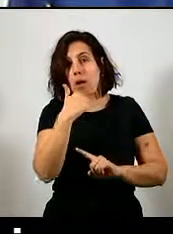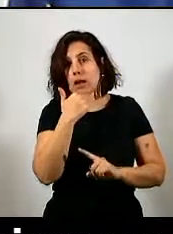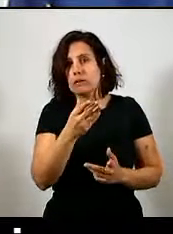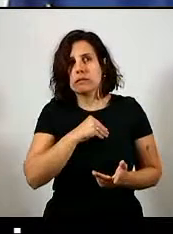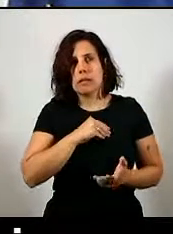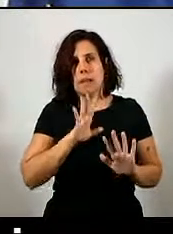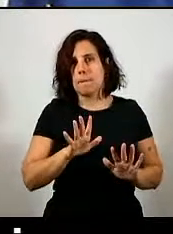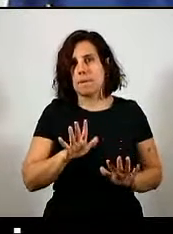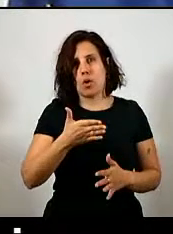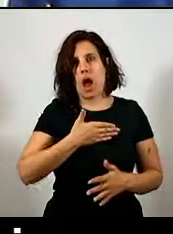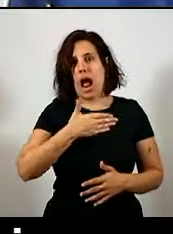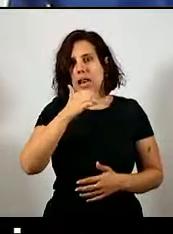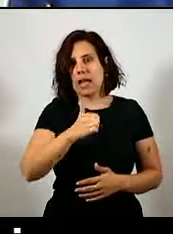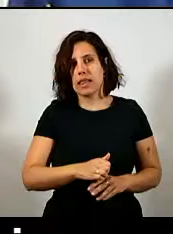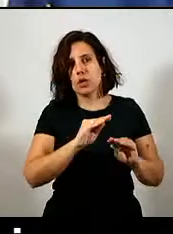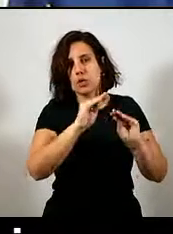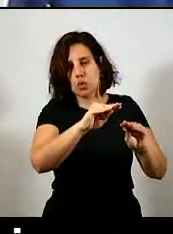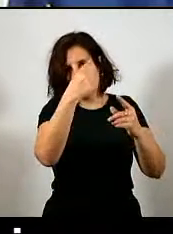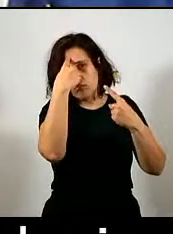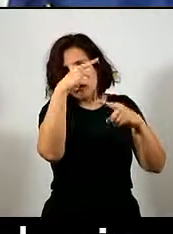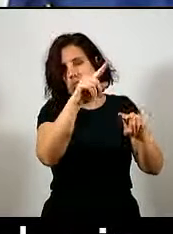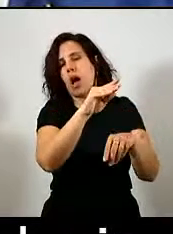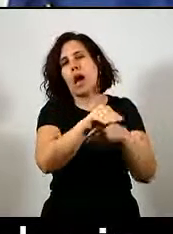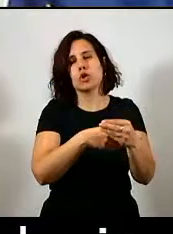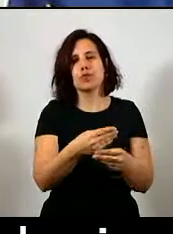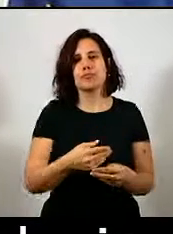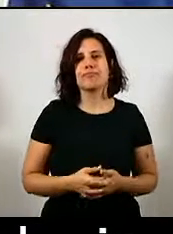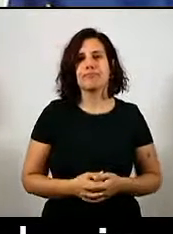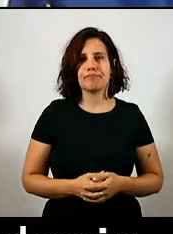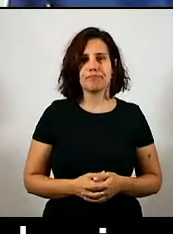el alcalde bajo su criterio el que lo ha hecho.